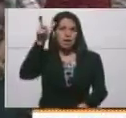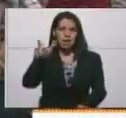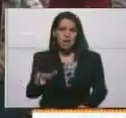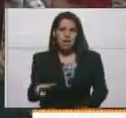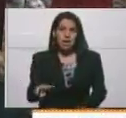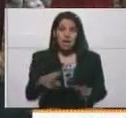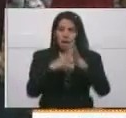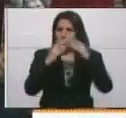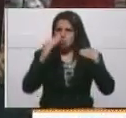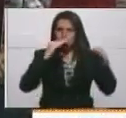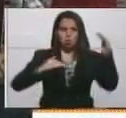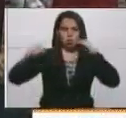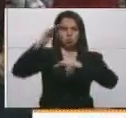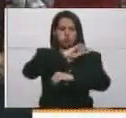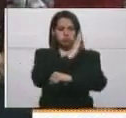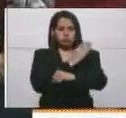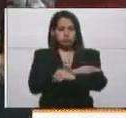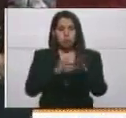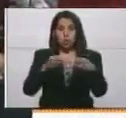alto mando político,